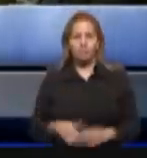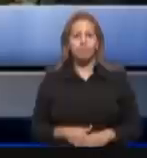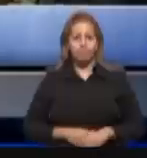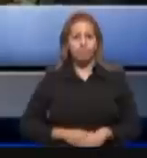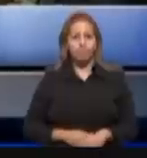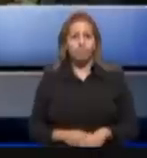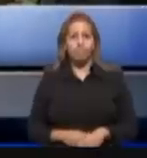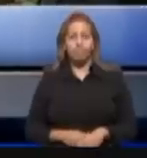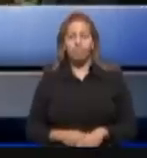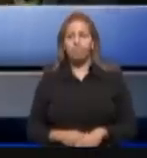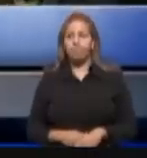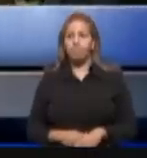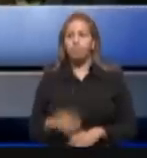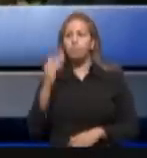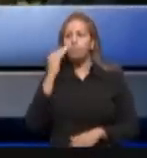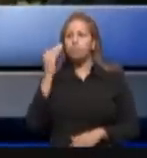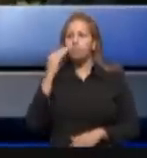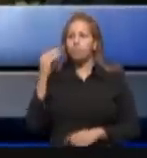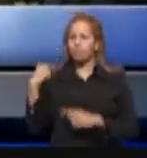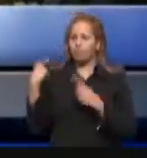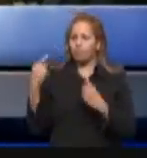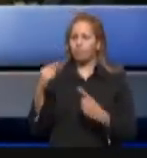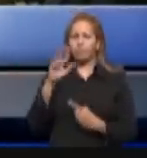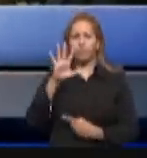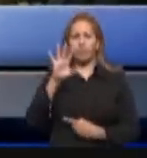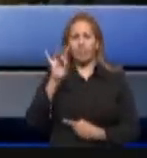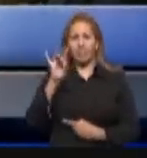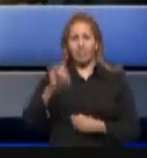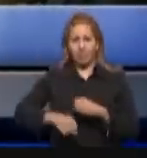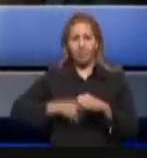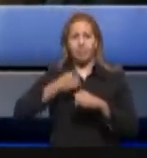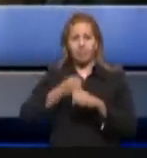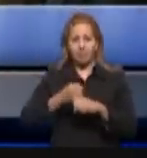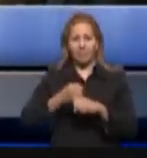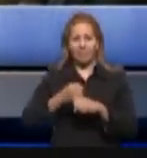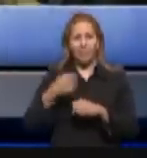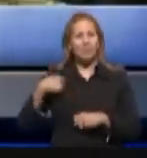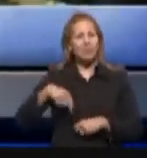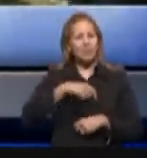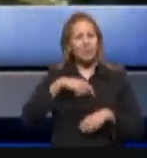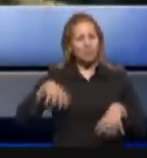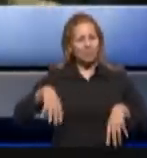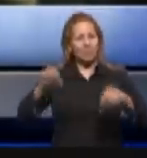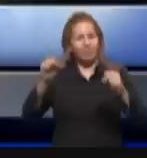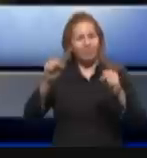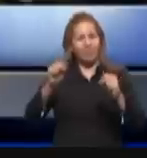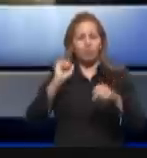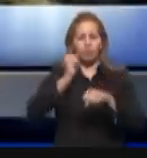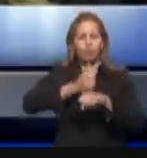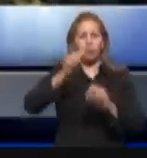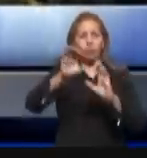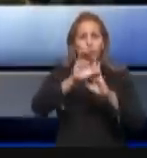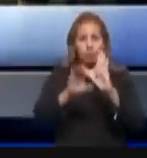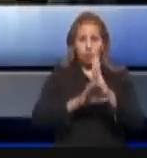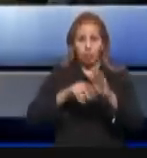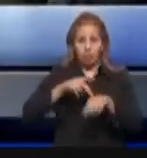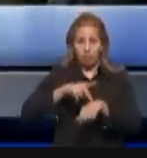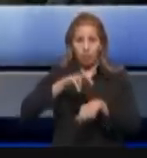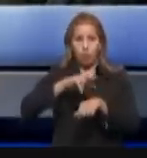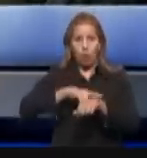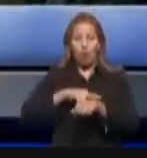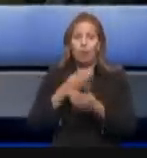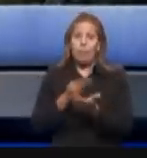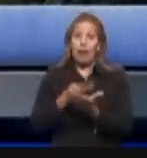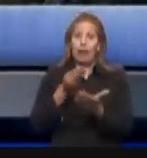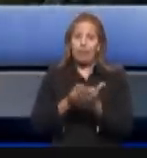No hay duda que en los pasados 58 años, desde la adopción de nuestra Constitución, el presupuesto del Estado ha